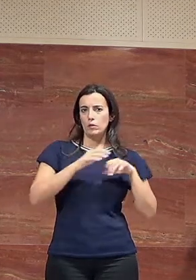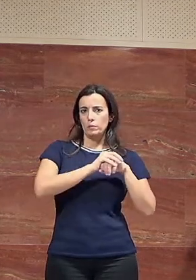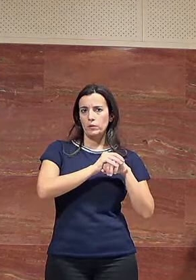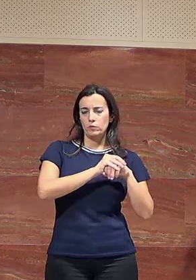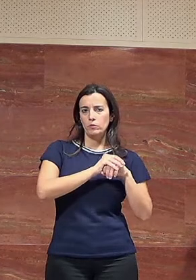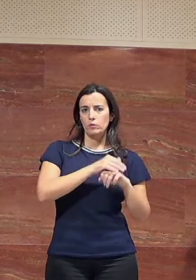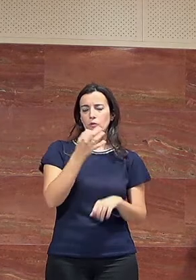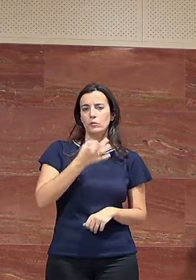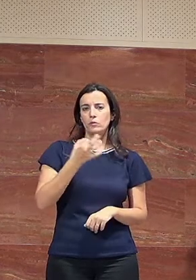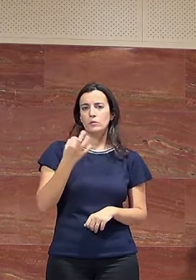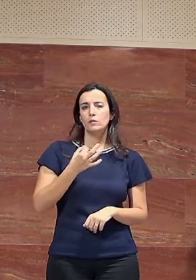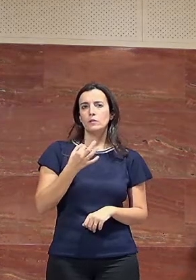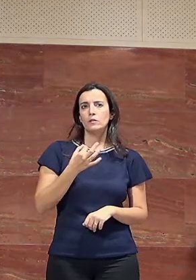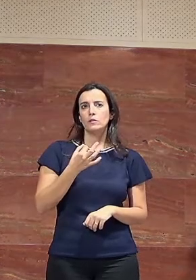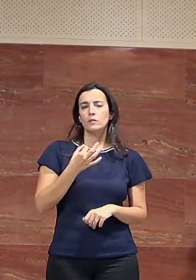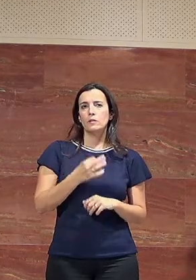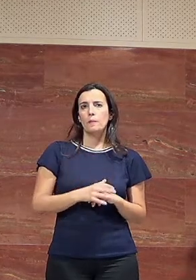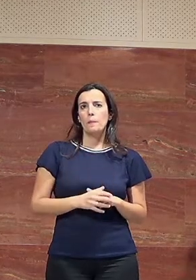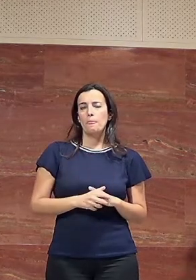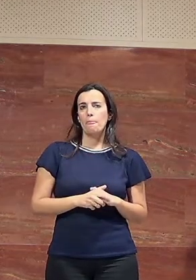amigos, el piso,